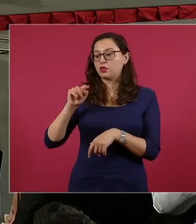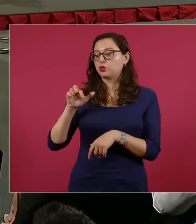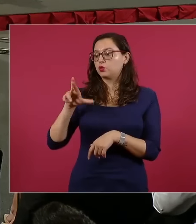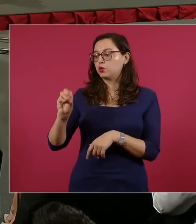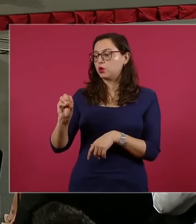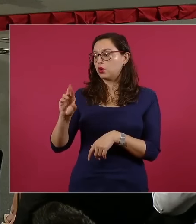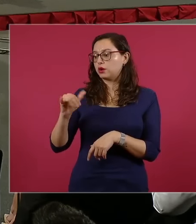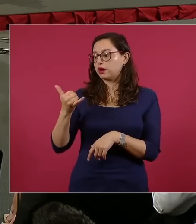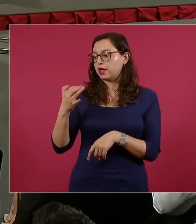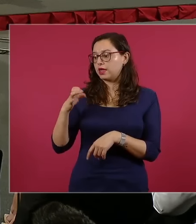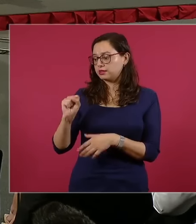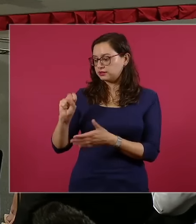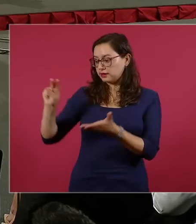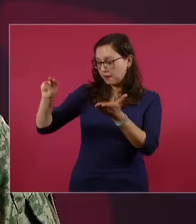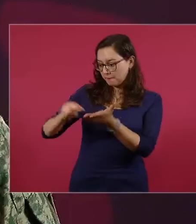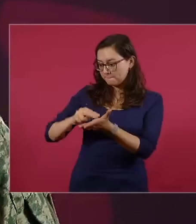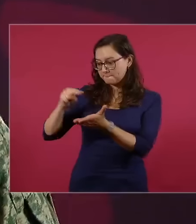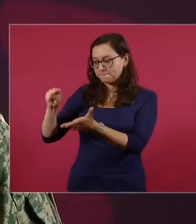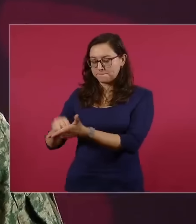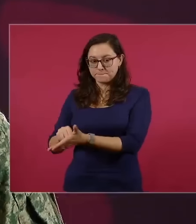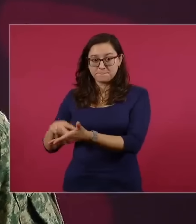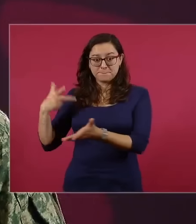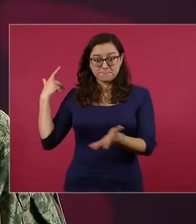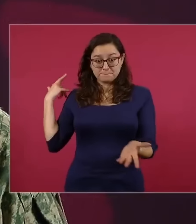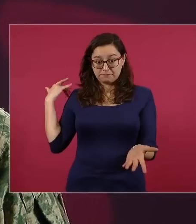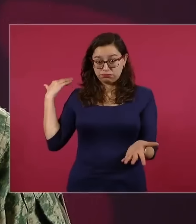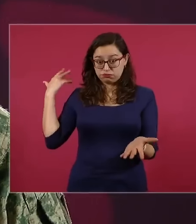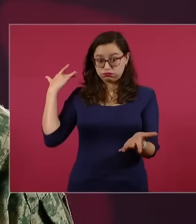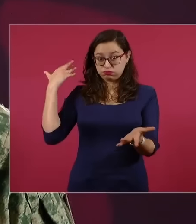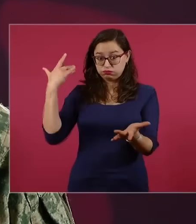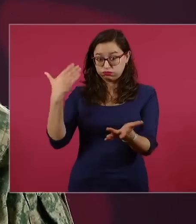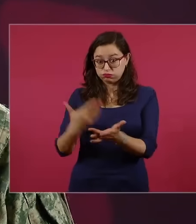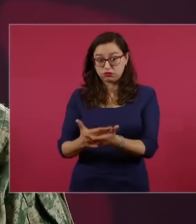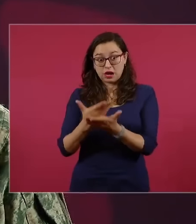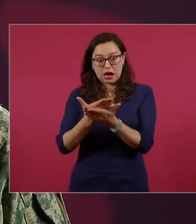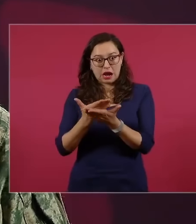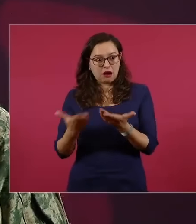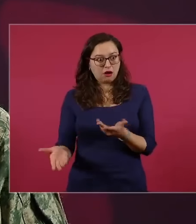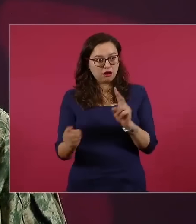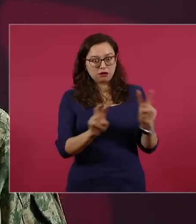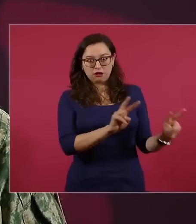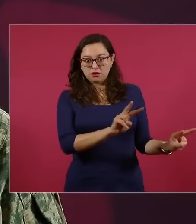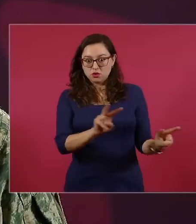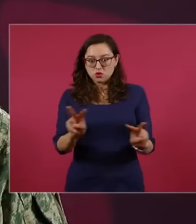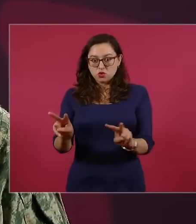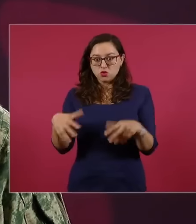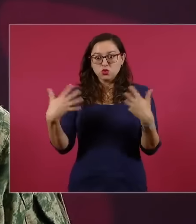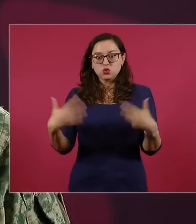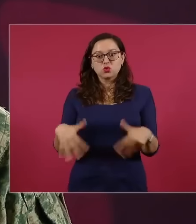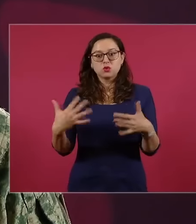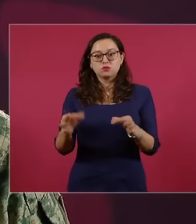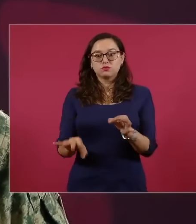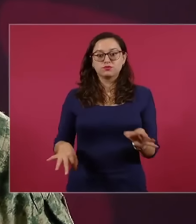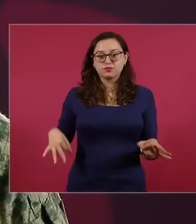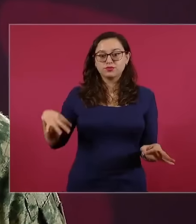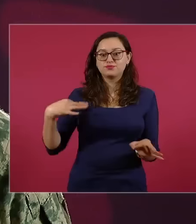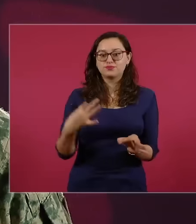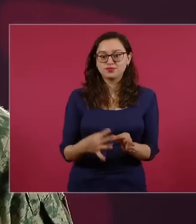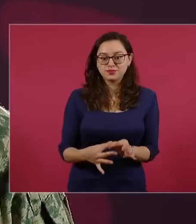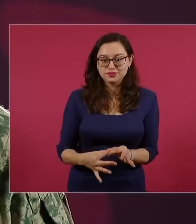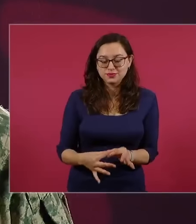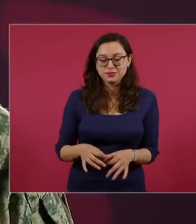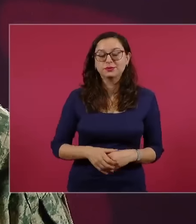producto de ese esfuerzo conjunto para verlos ustedes aquí. Y el día de hoy decirles que el Tren Maya